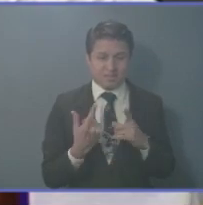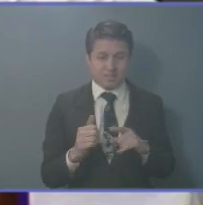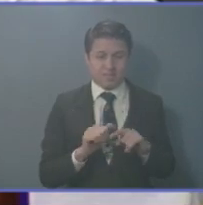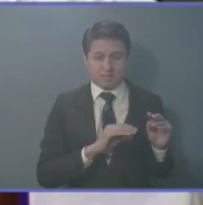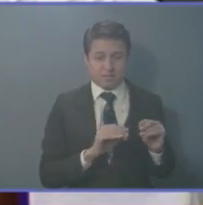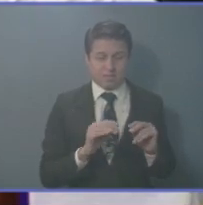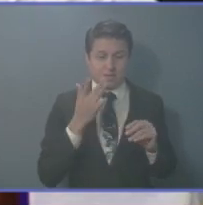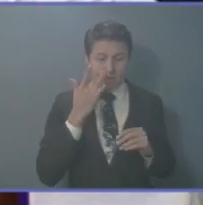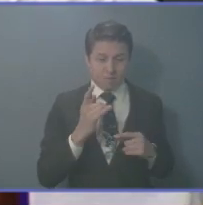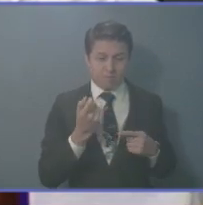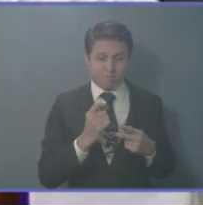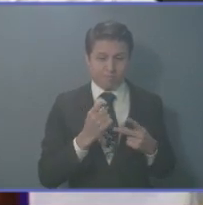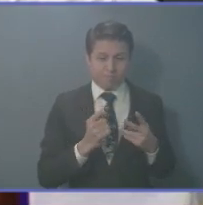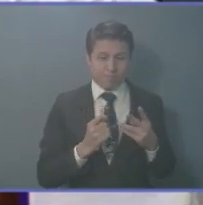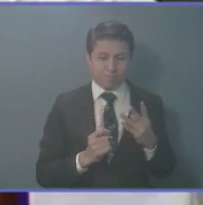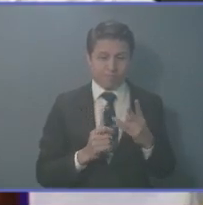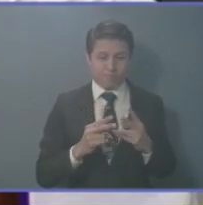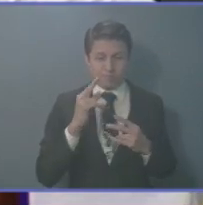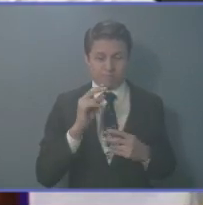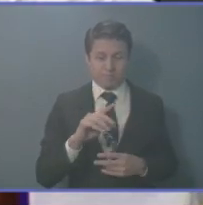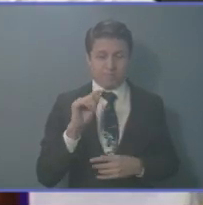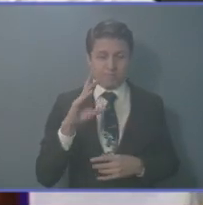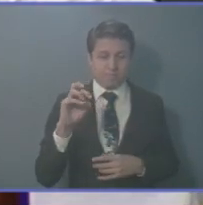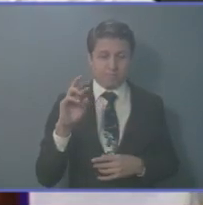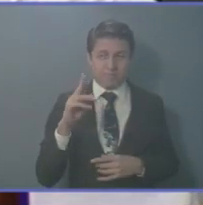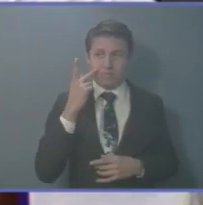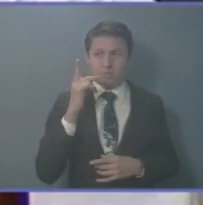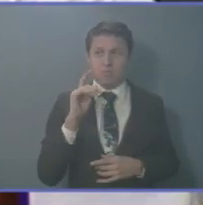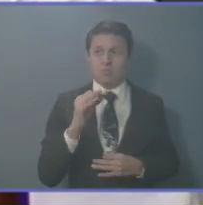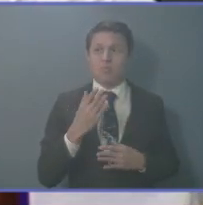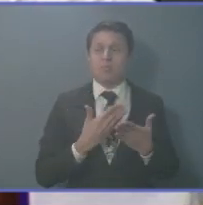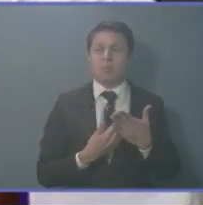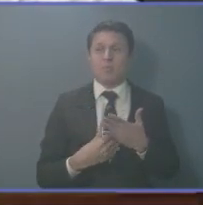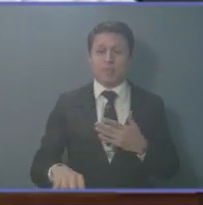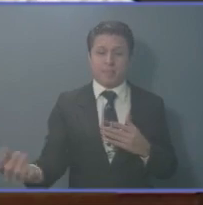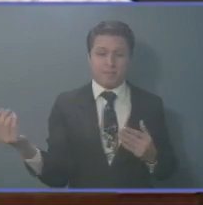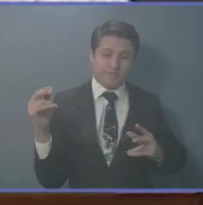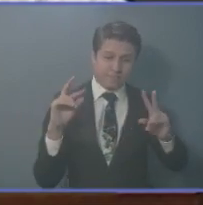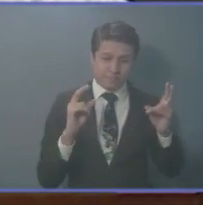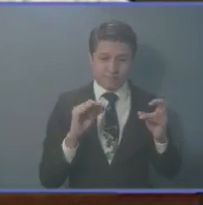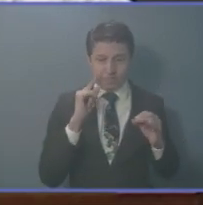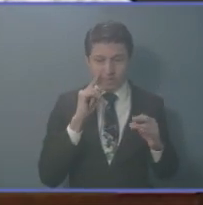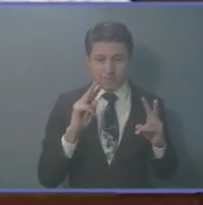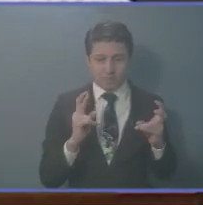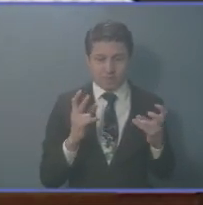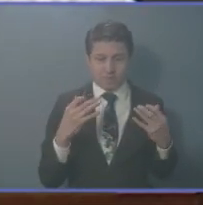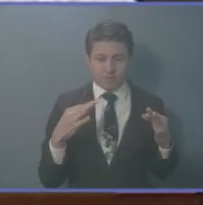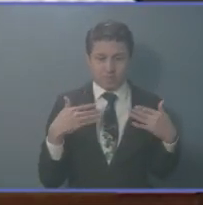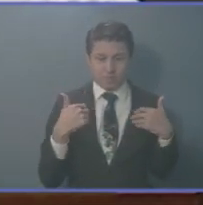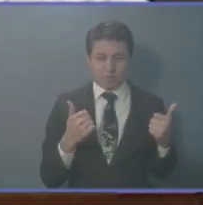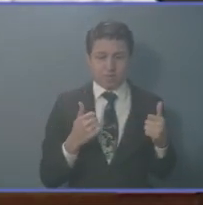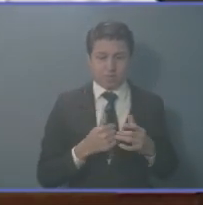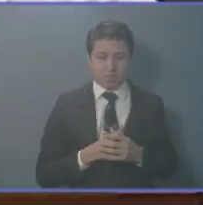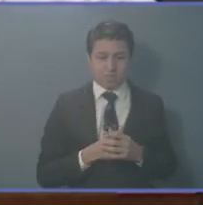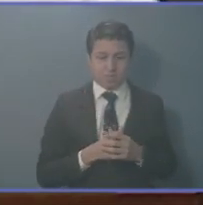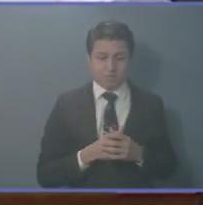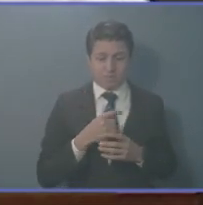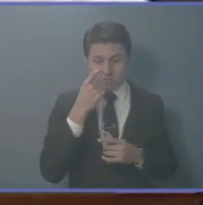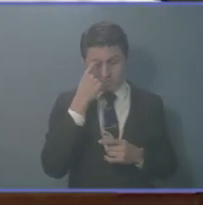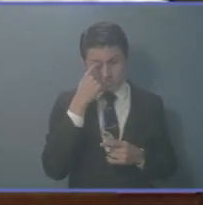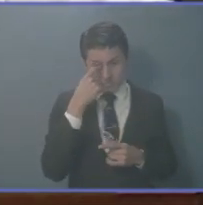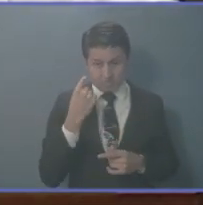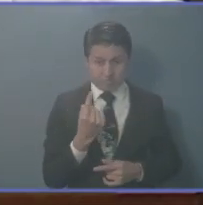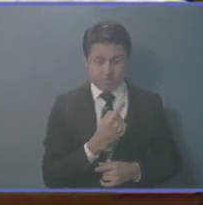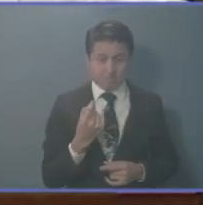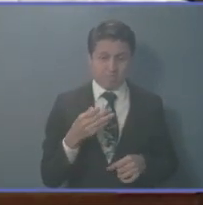una prueba de PCR para confirmar o descartar la enfermedad a efectos de salvaguardar su salud. El egreso de las personas indicadas en el